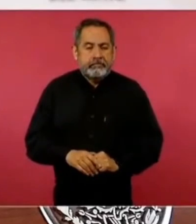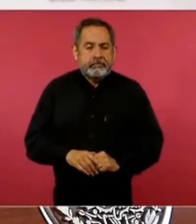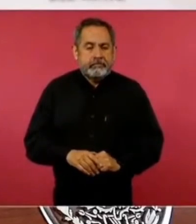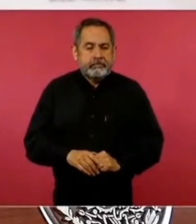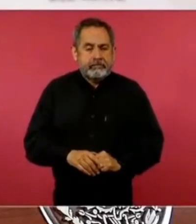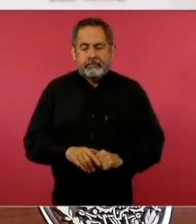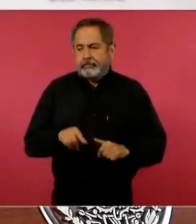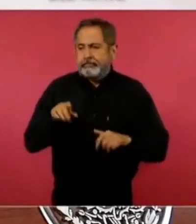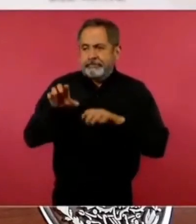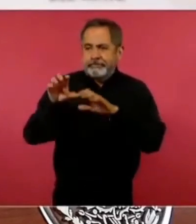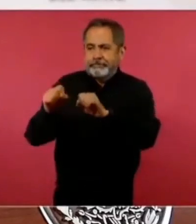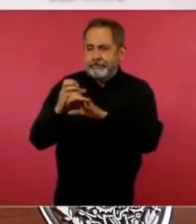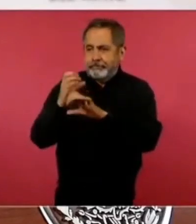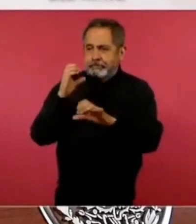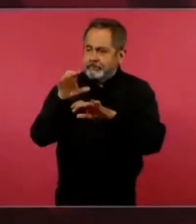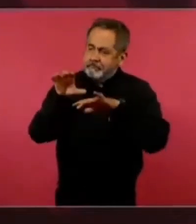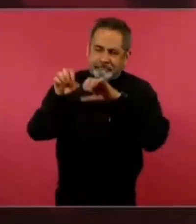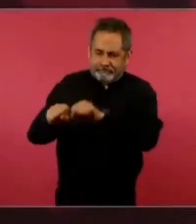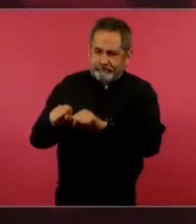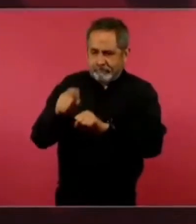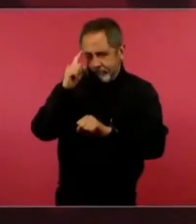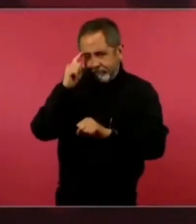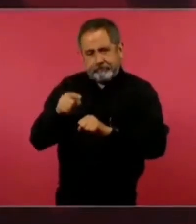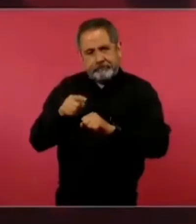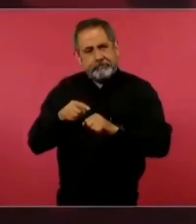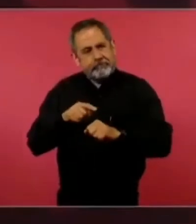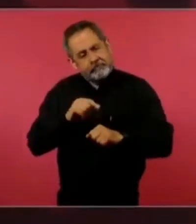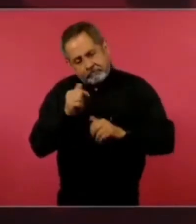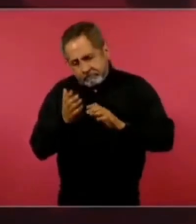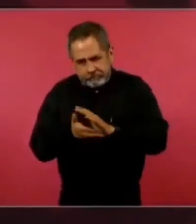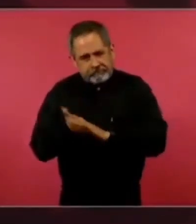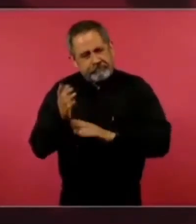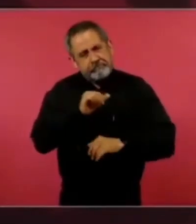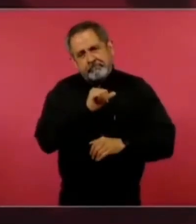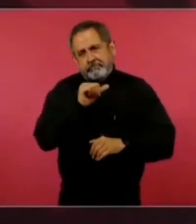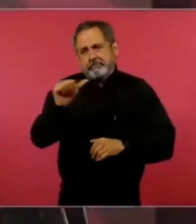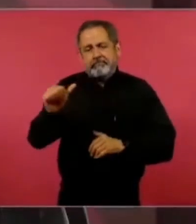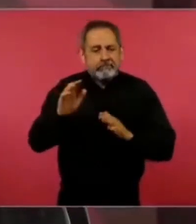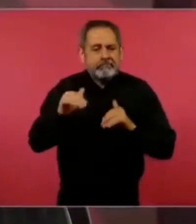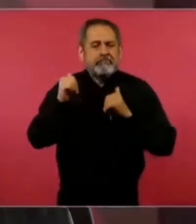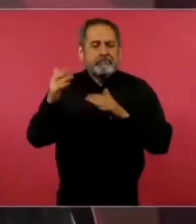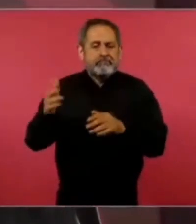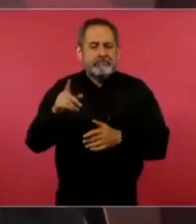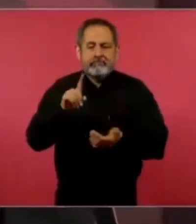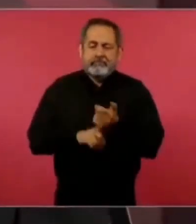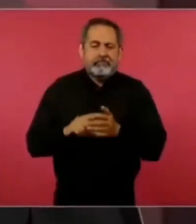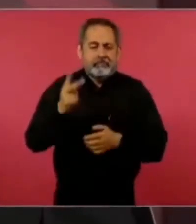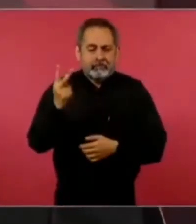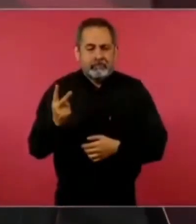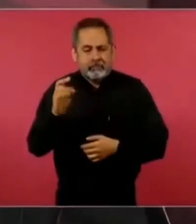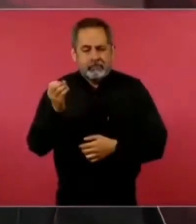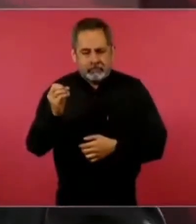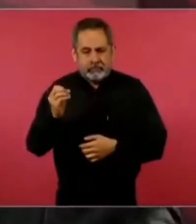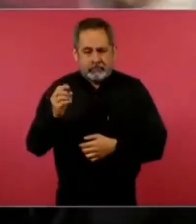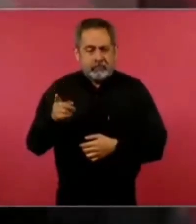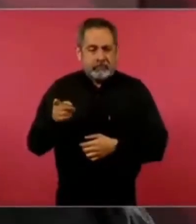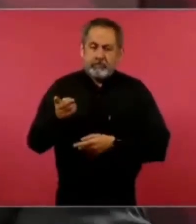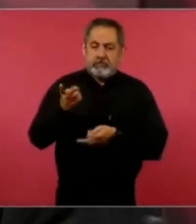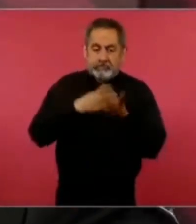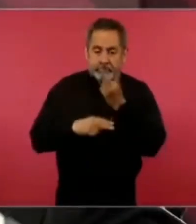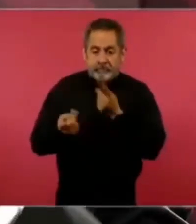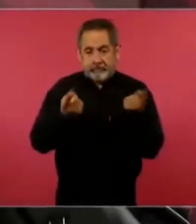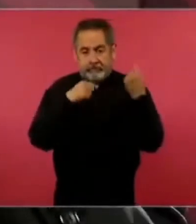obteniendo para trasladarse, preparando una movilización hacia el 2 de octubre. Venían para